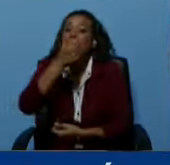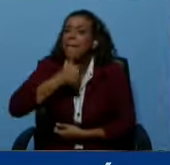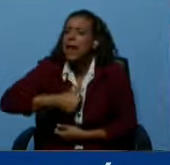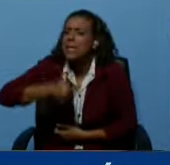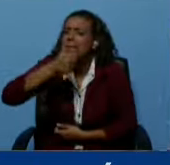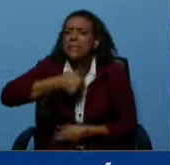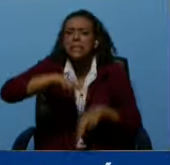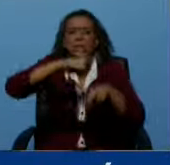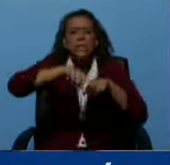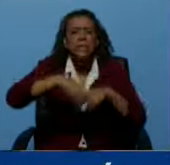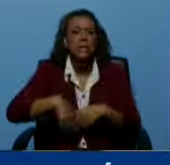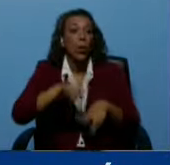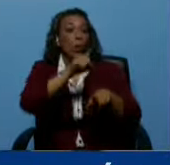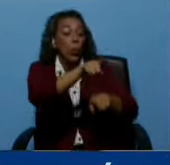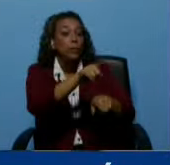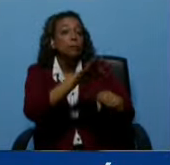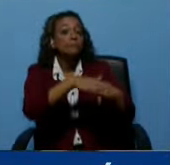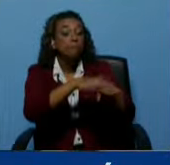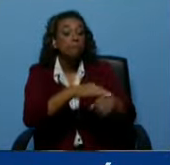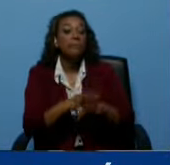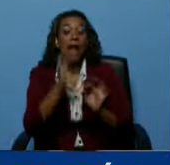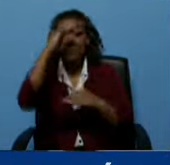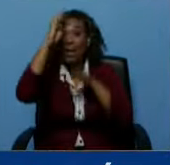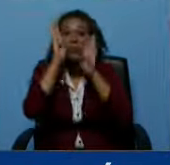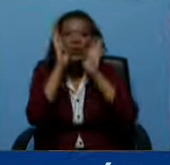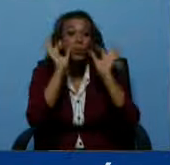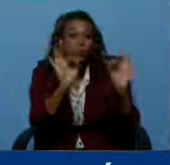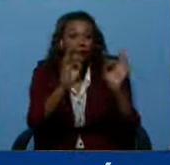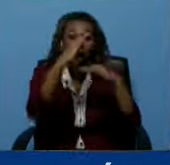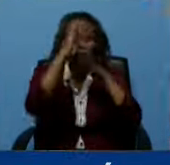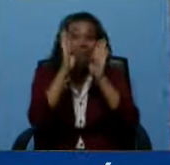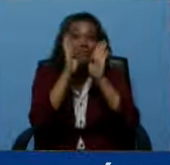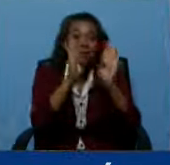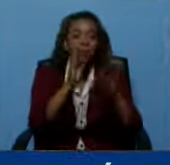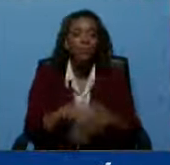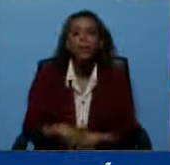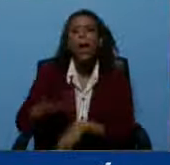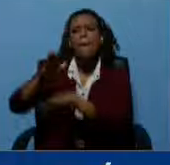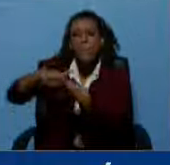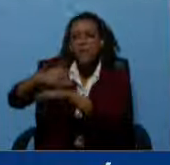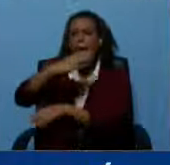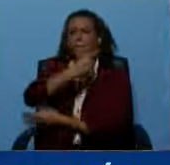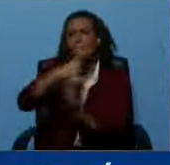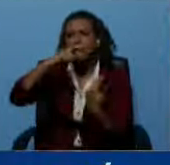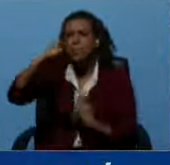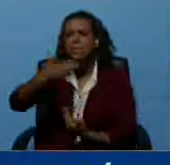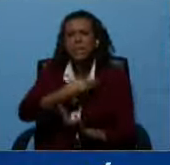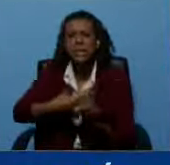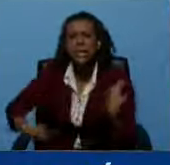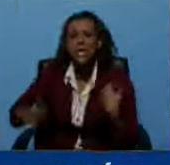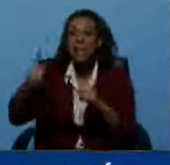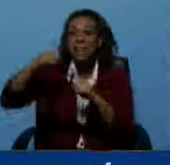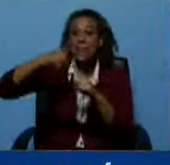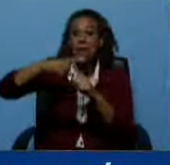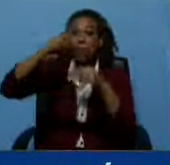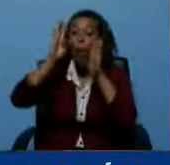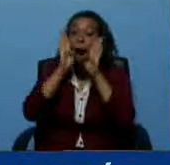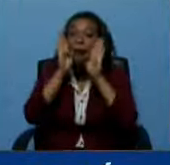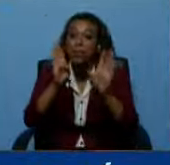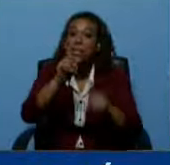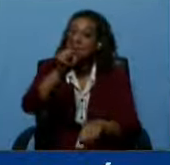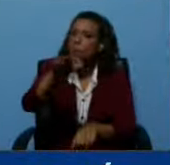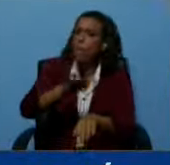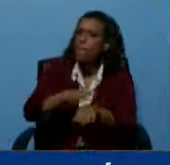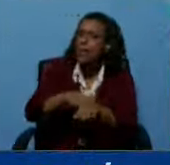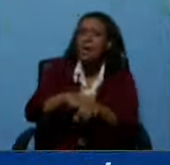paciencia, presidente, cabe destacar mucha dedicación y profesionalismo. Cabe destacar que este tipo de atención,